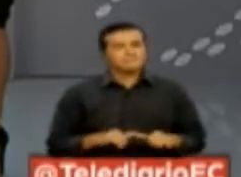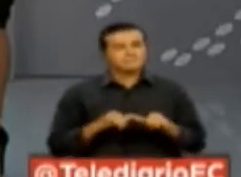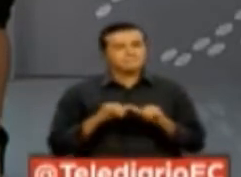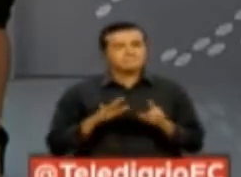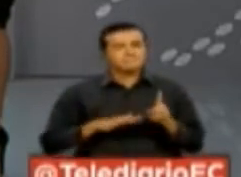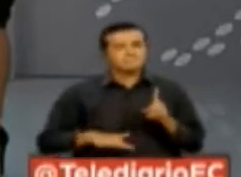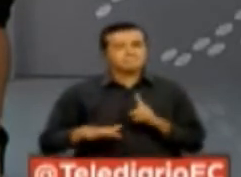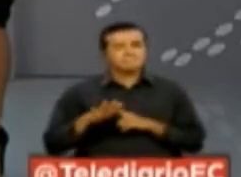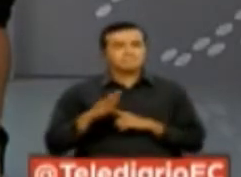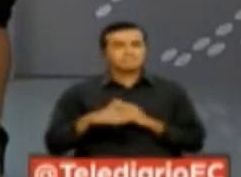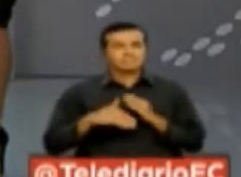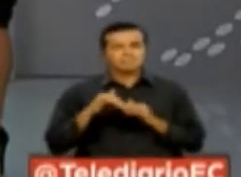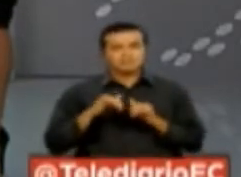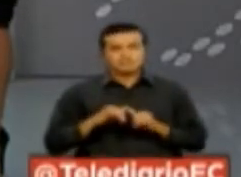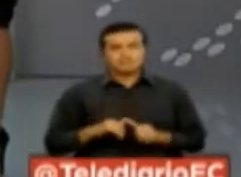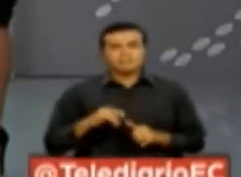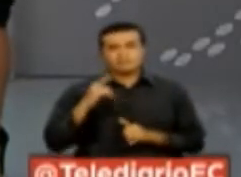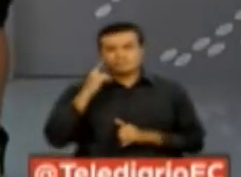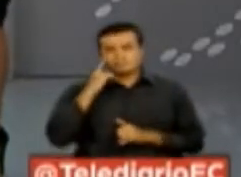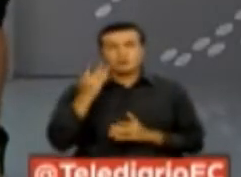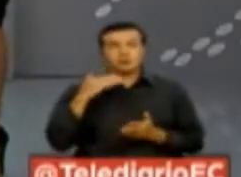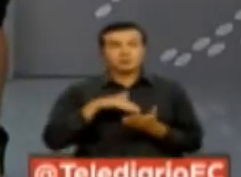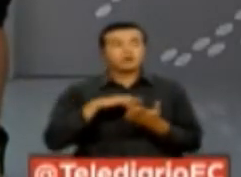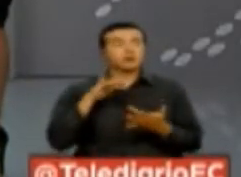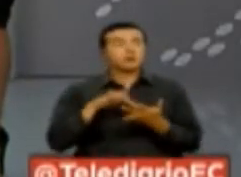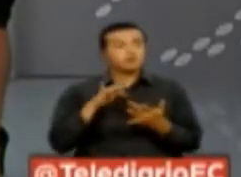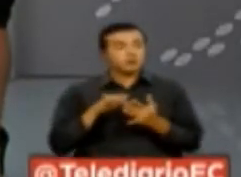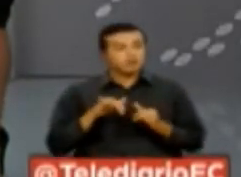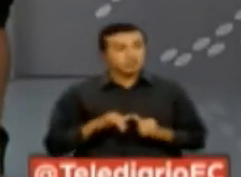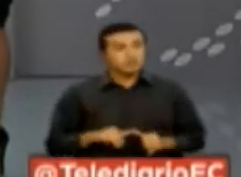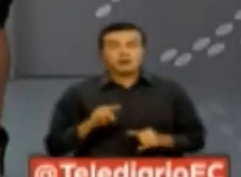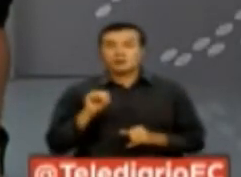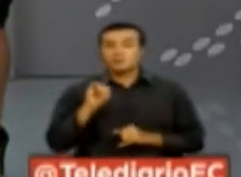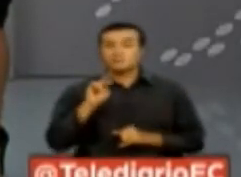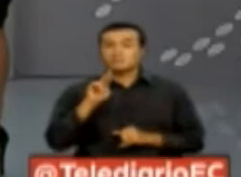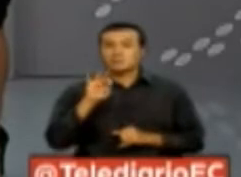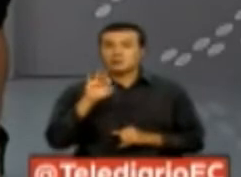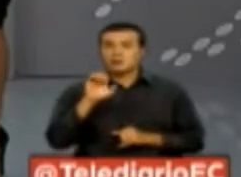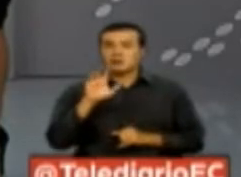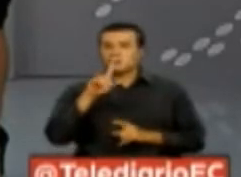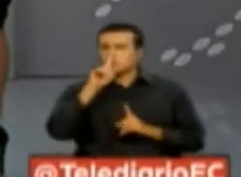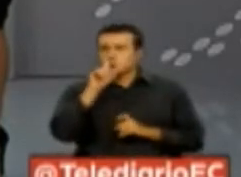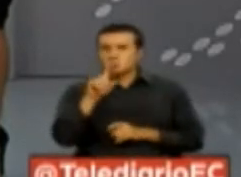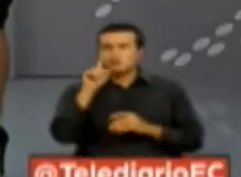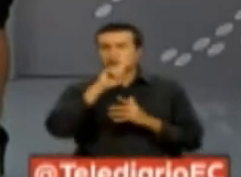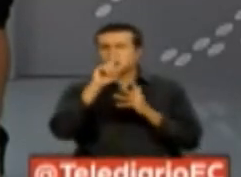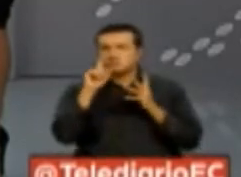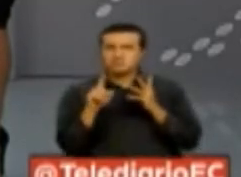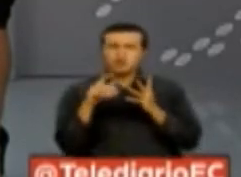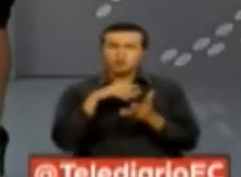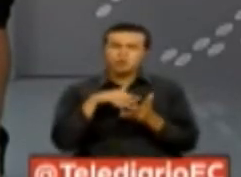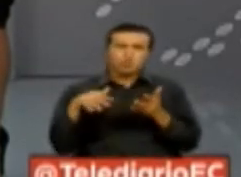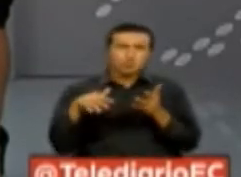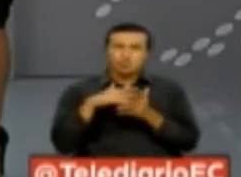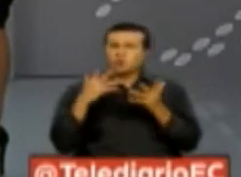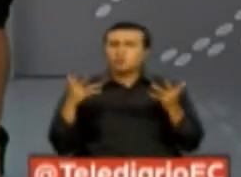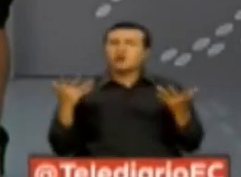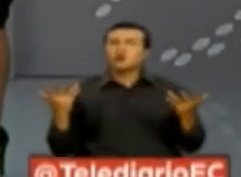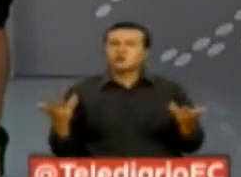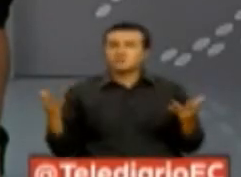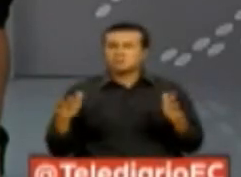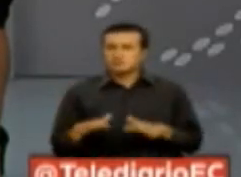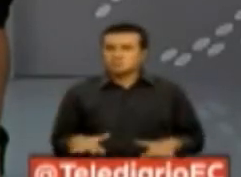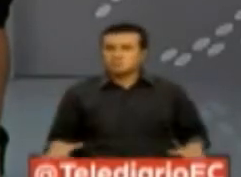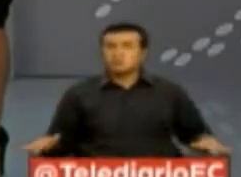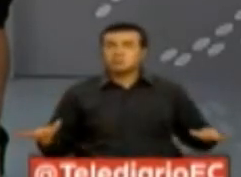de estos sectores así es que más adelante después estaremos nuevamente un contacto con mirtha carrillo consultando precisamente estas dudas acerca de lo que ocurre en